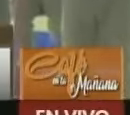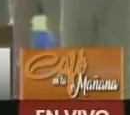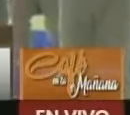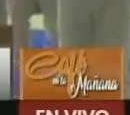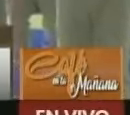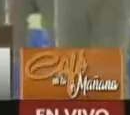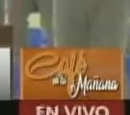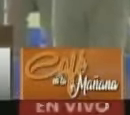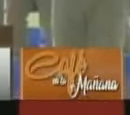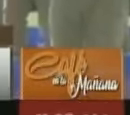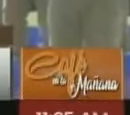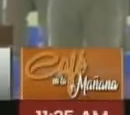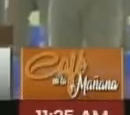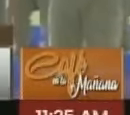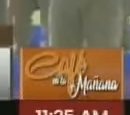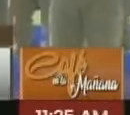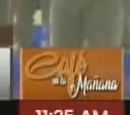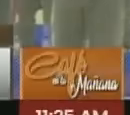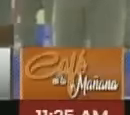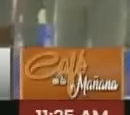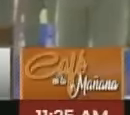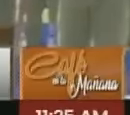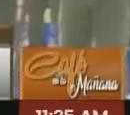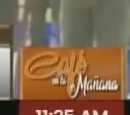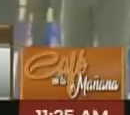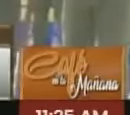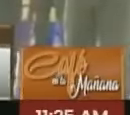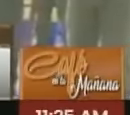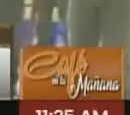que no lo respetan.